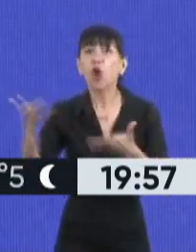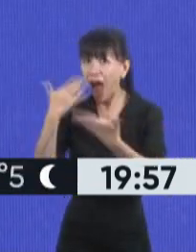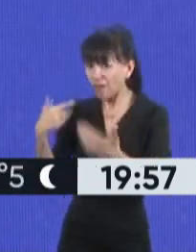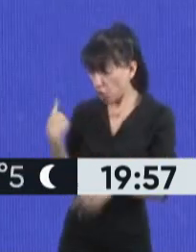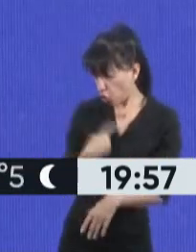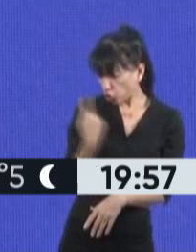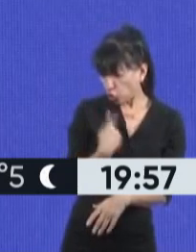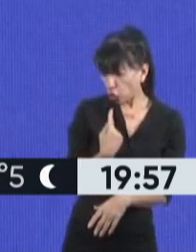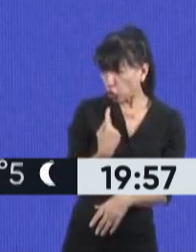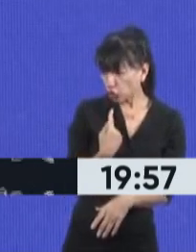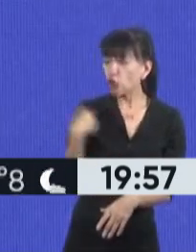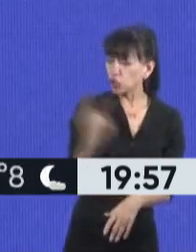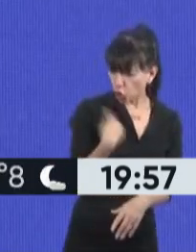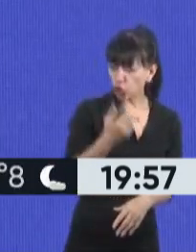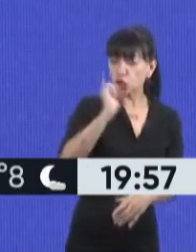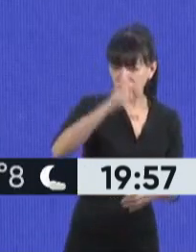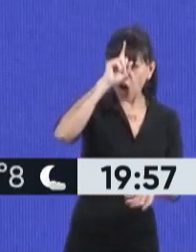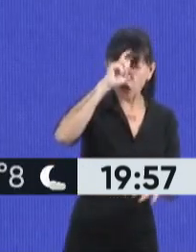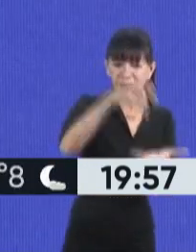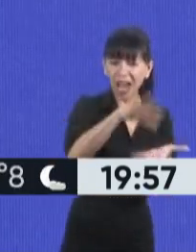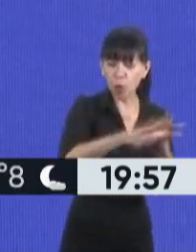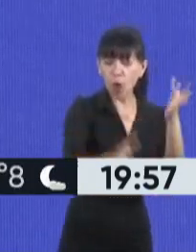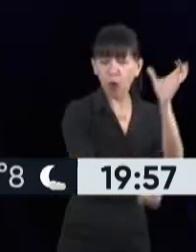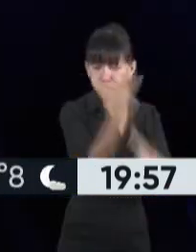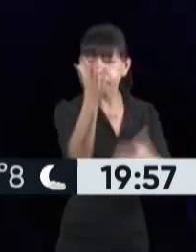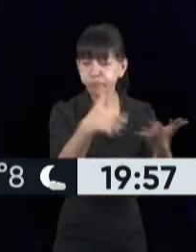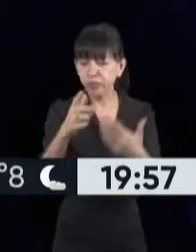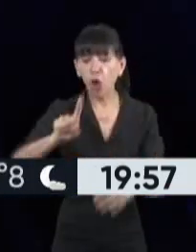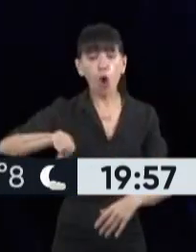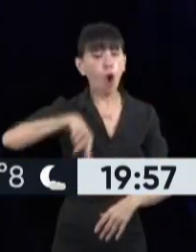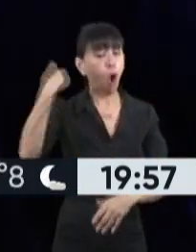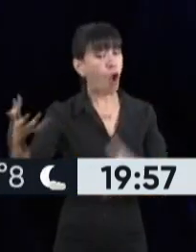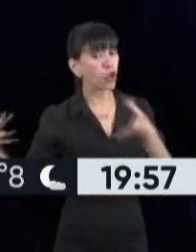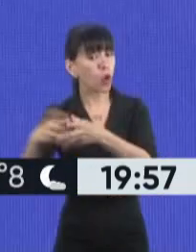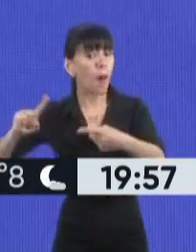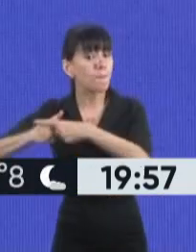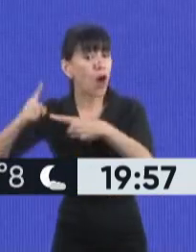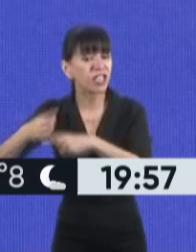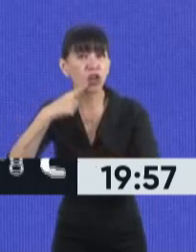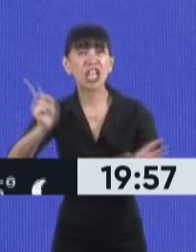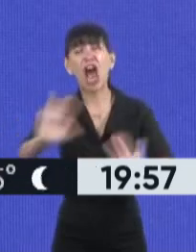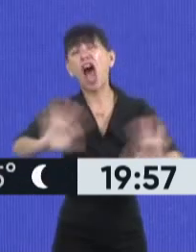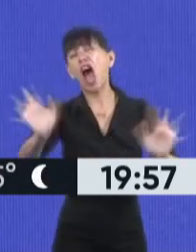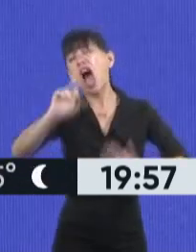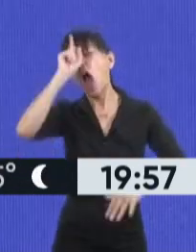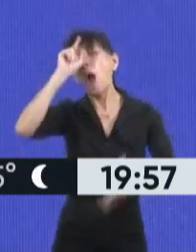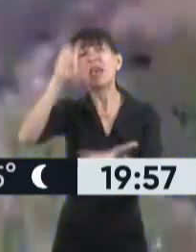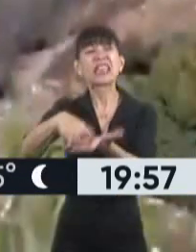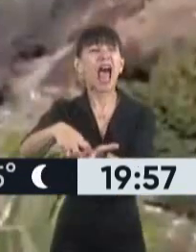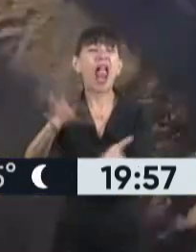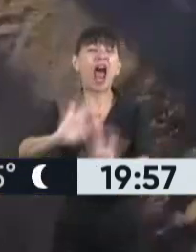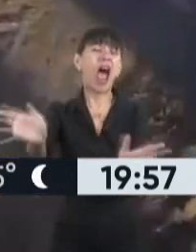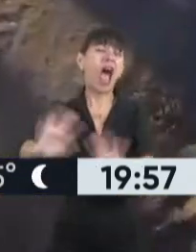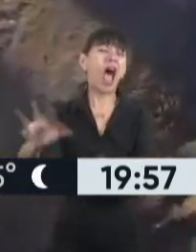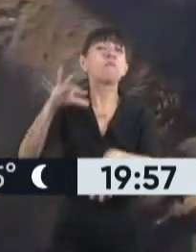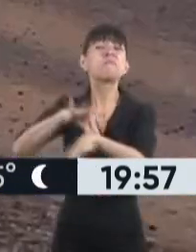somos nosotros. Los otros lo que hacen es decir que los hospitales sobran y que no tienen médicos.